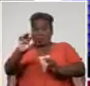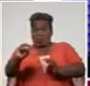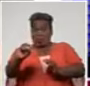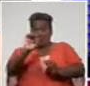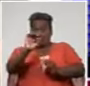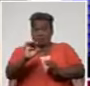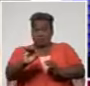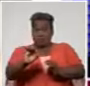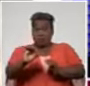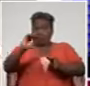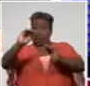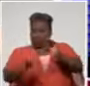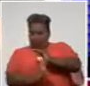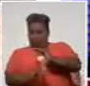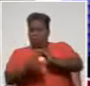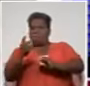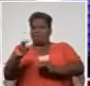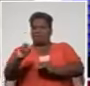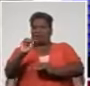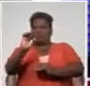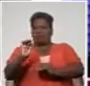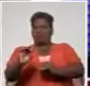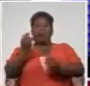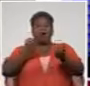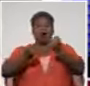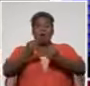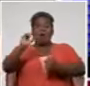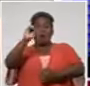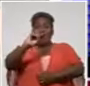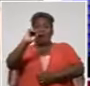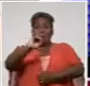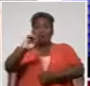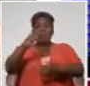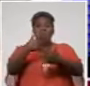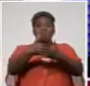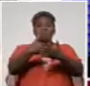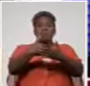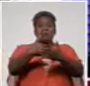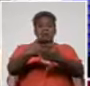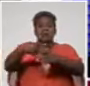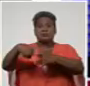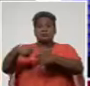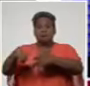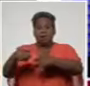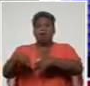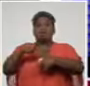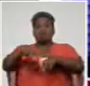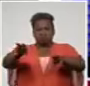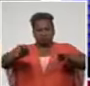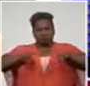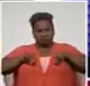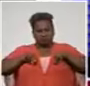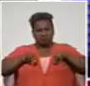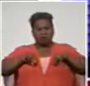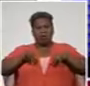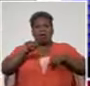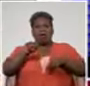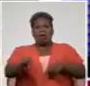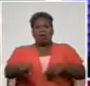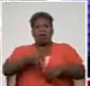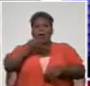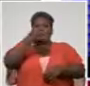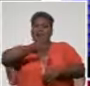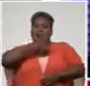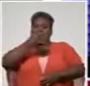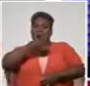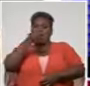20%, inclusive hay organismos que han trabajado y que han acatado perfectamente el llamado del Consejo de Defensa Provincial y hoy es un poco más de 14.000